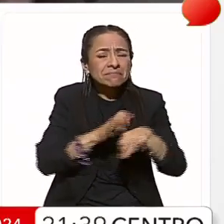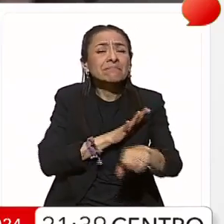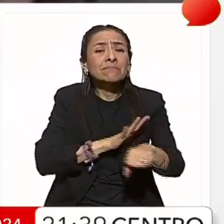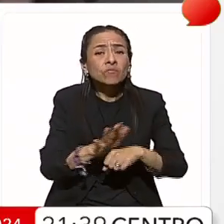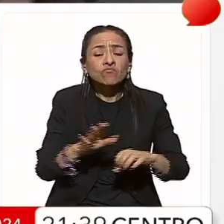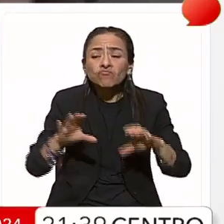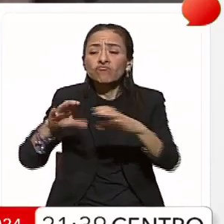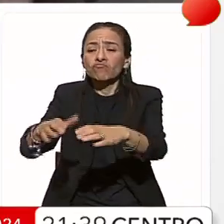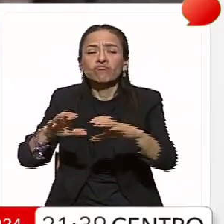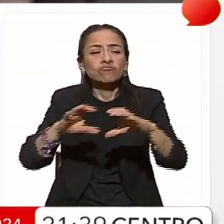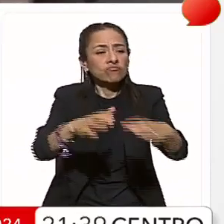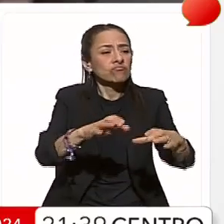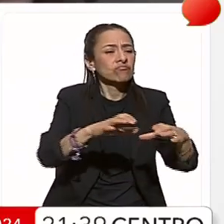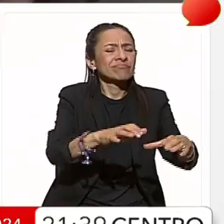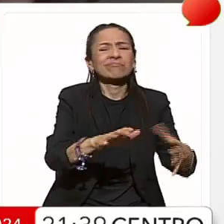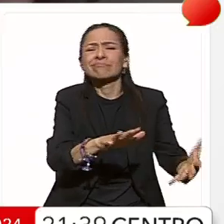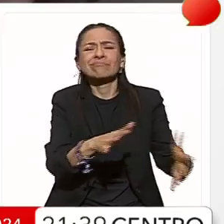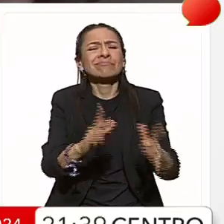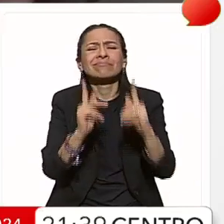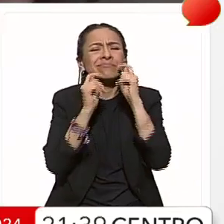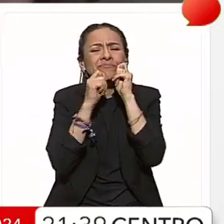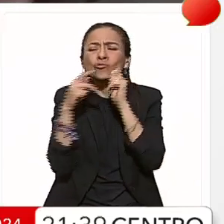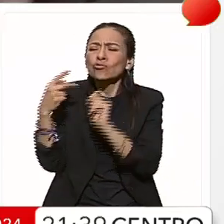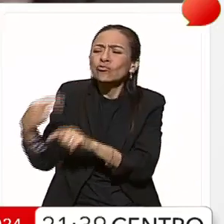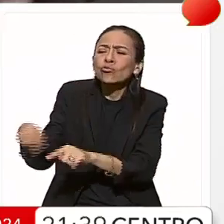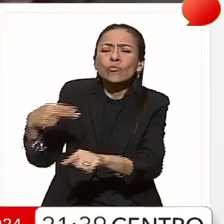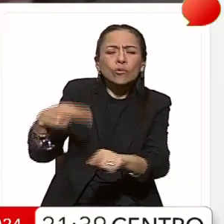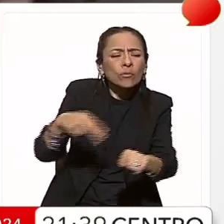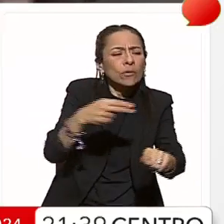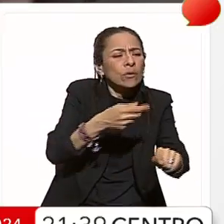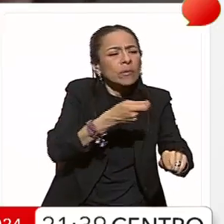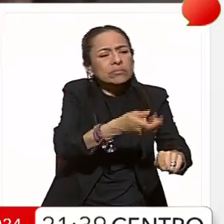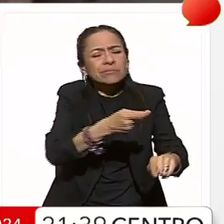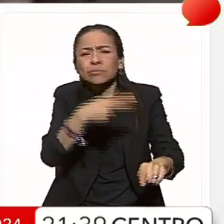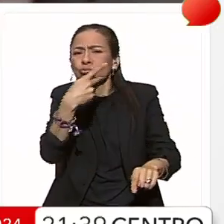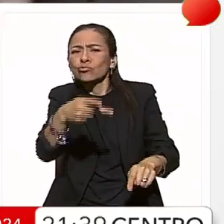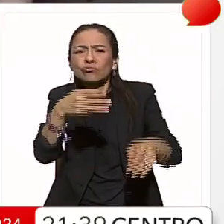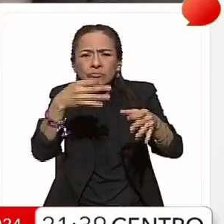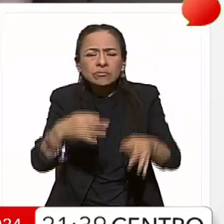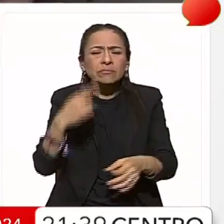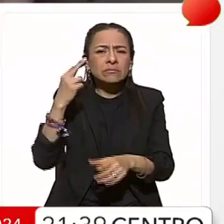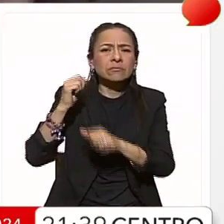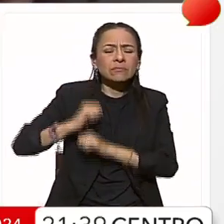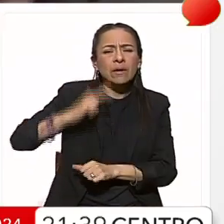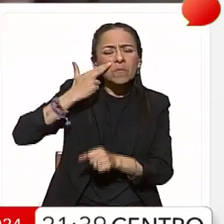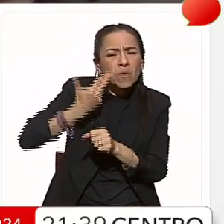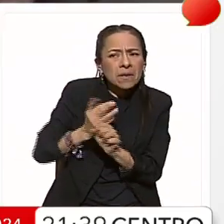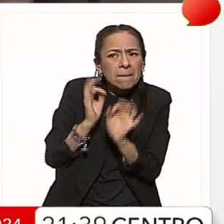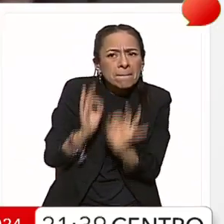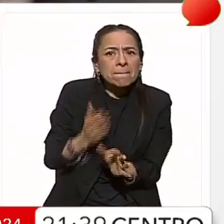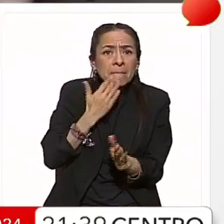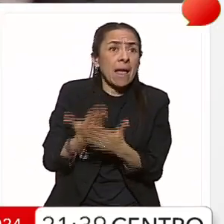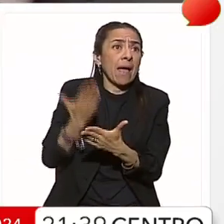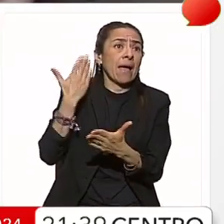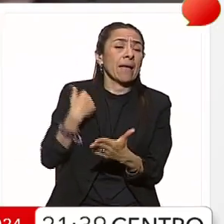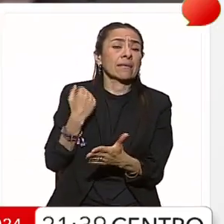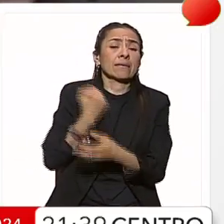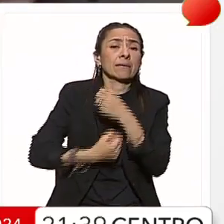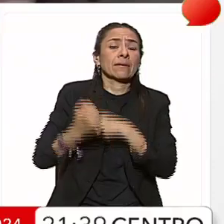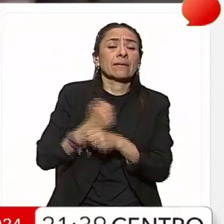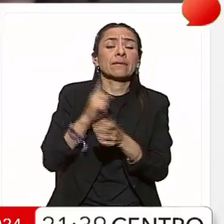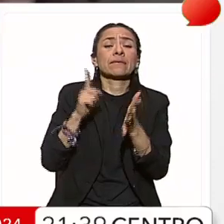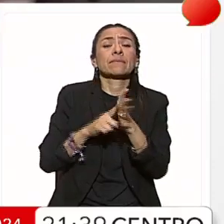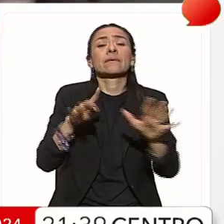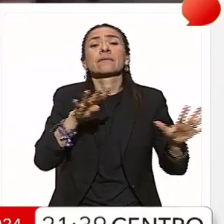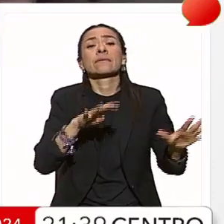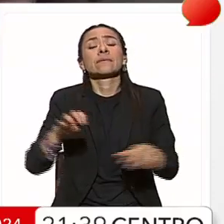operación similar, se llamen como se llamen, pero que tengan las mismas funciones, y así se estableció desde el tratado original, el de